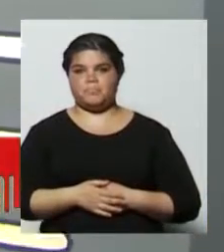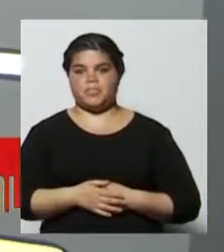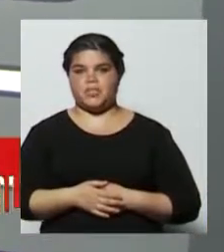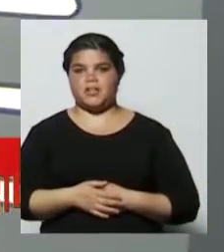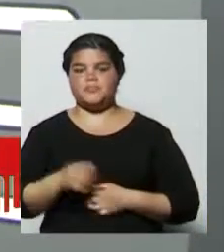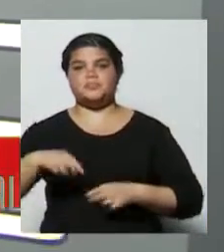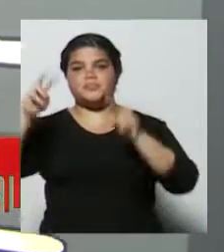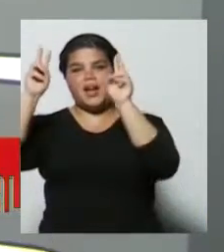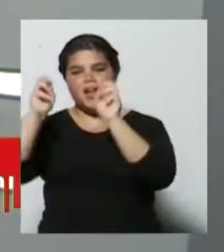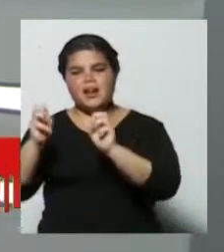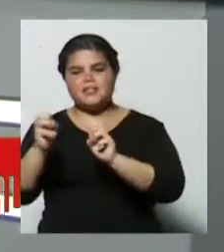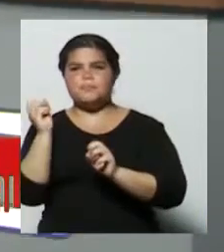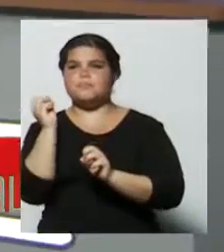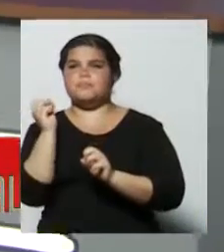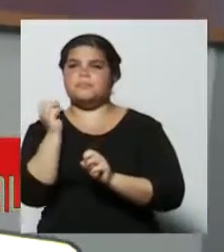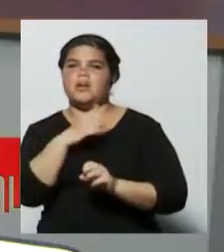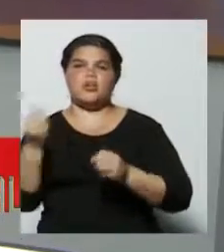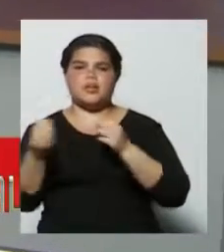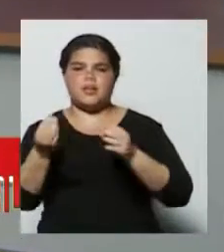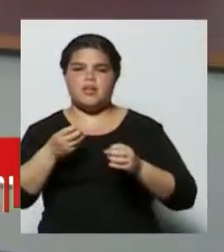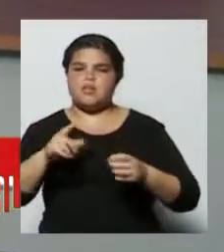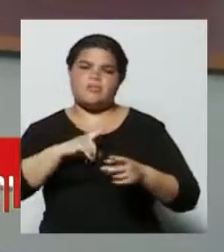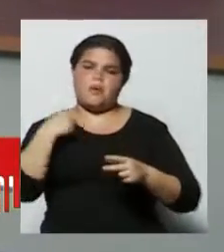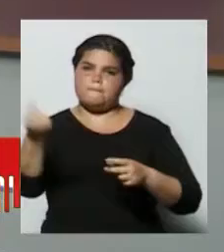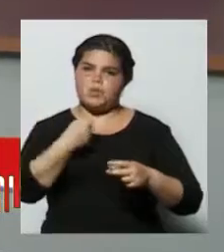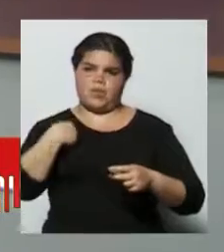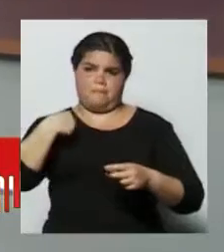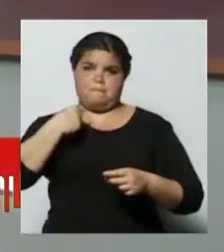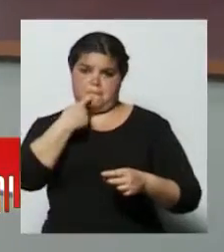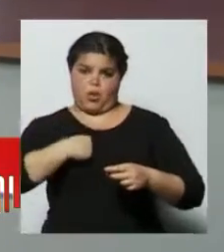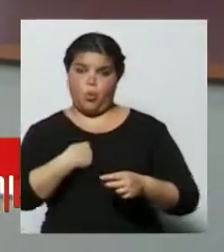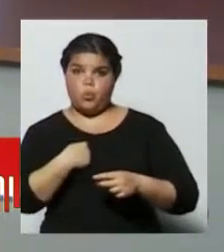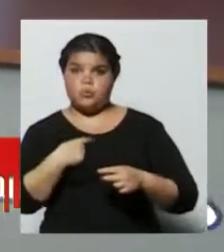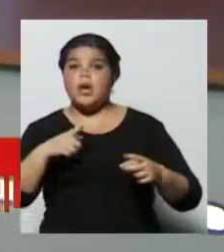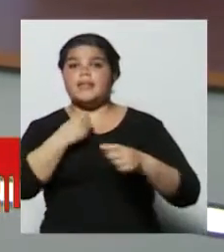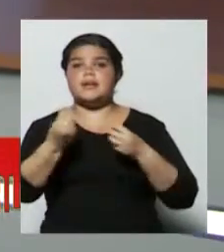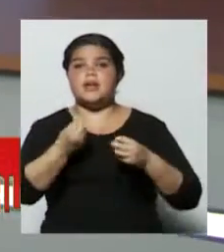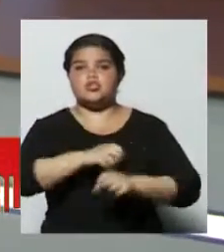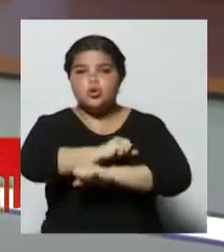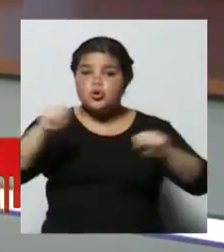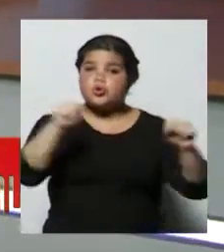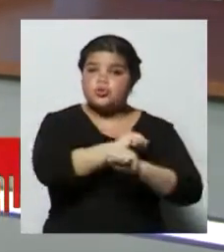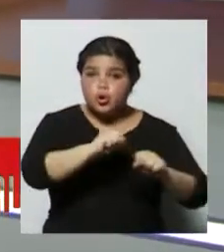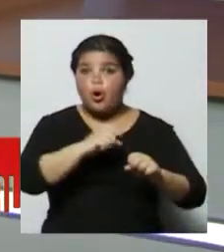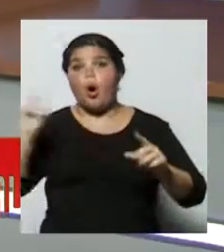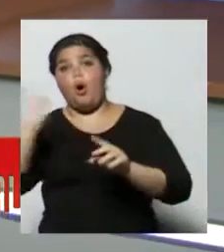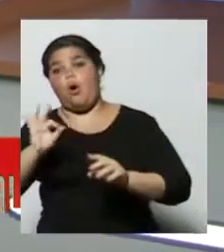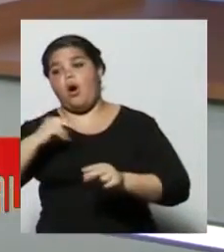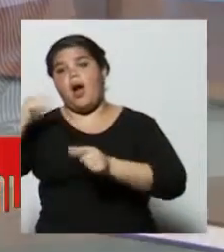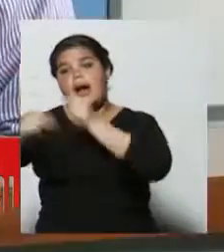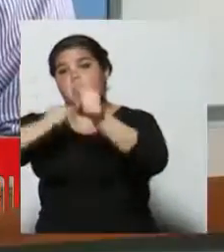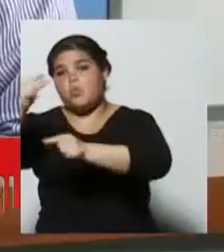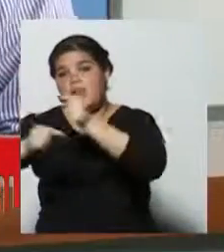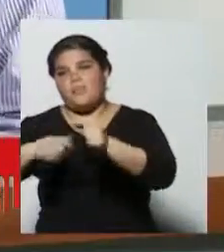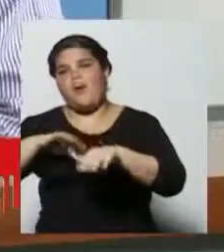yo lo analizaría en términos de shock o gradualismo. Si me preguntas a mí, yo estaría más a favor de un gradualismo y no de un